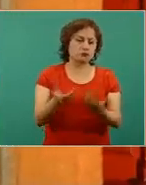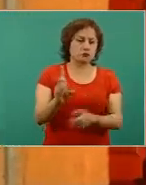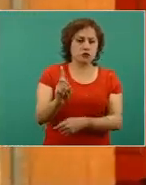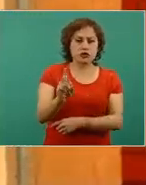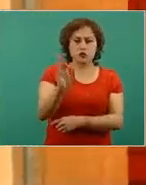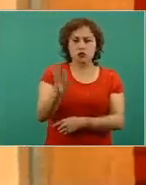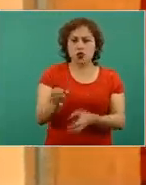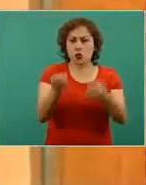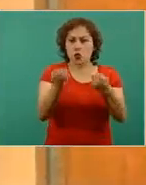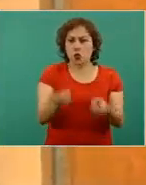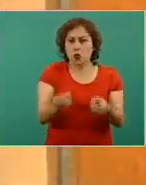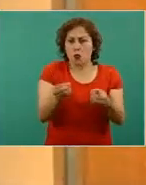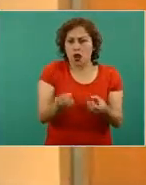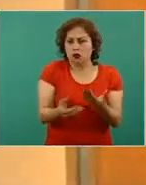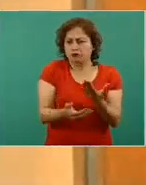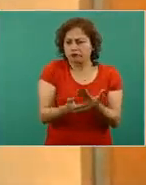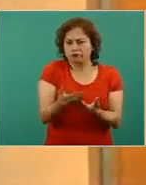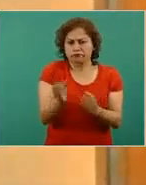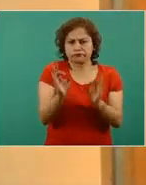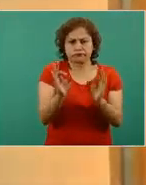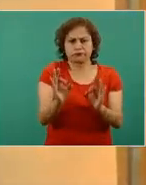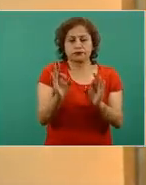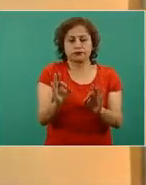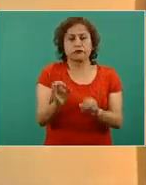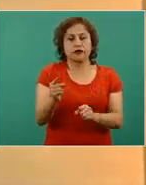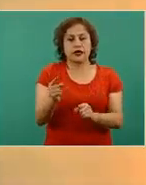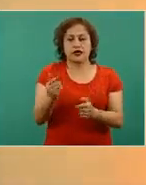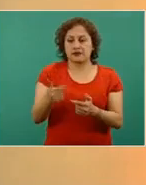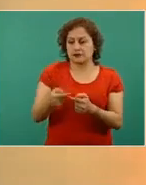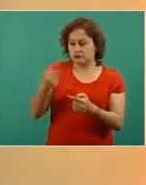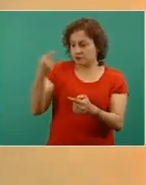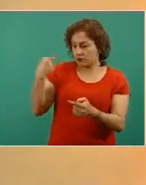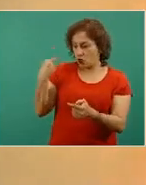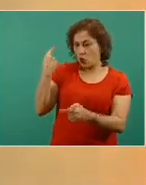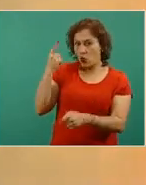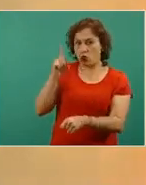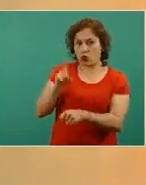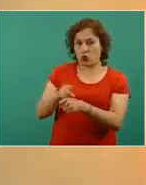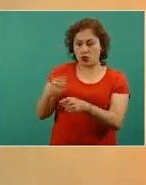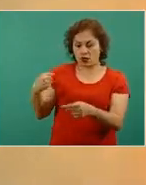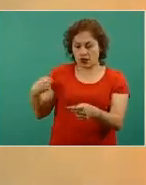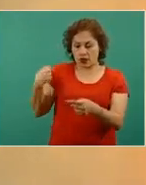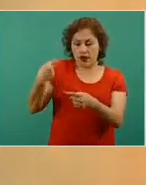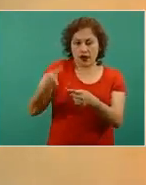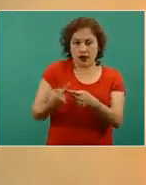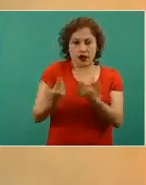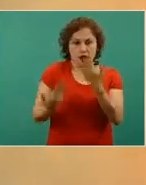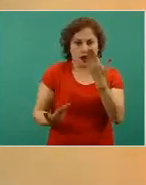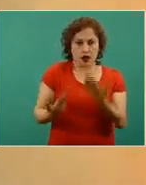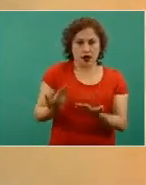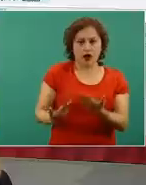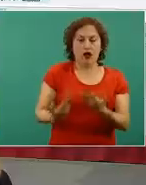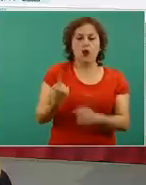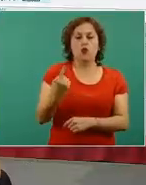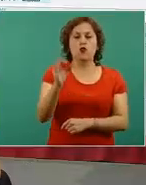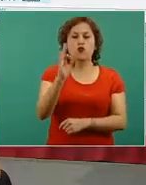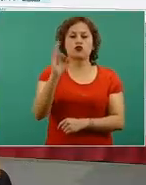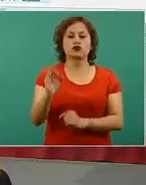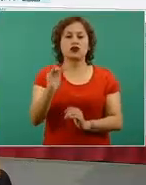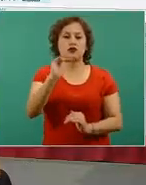30%. También ha habido una disminución de un punto porcentual al respecto de la